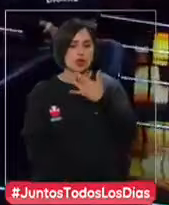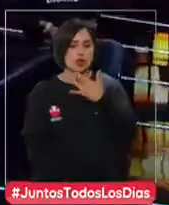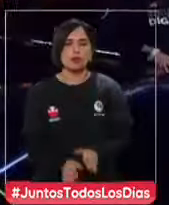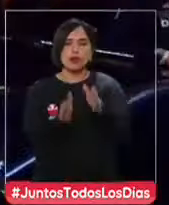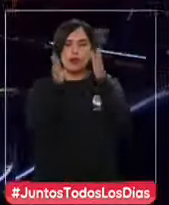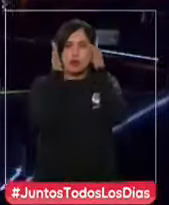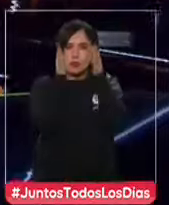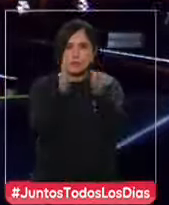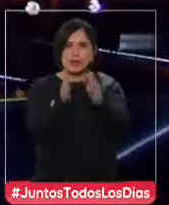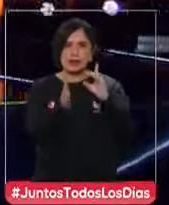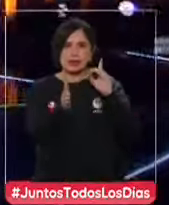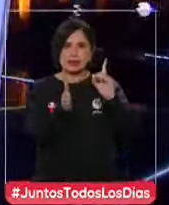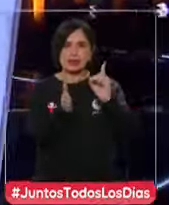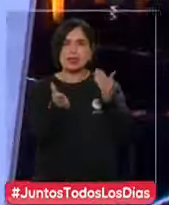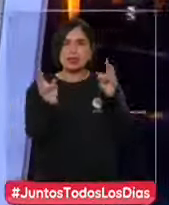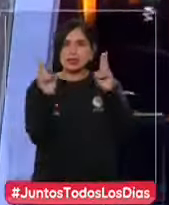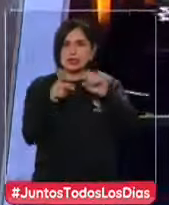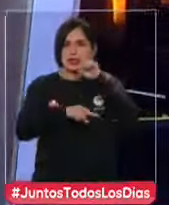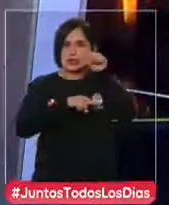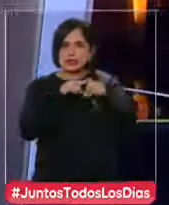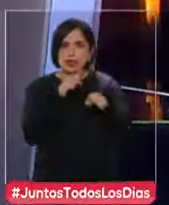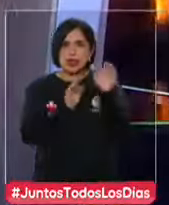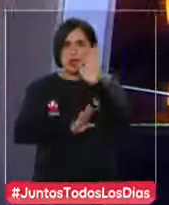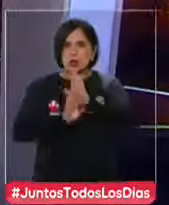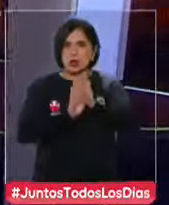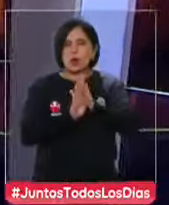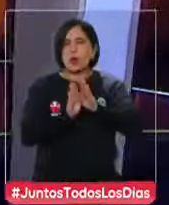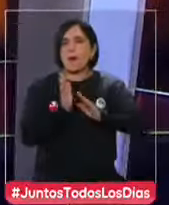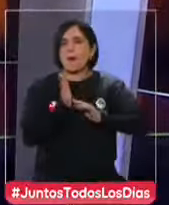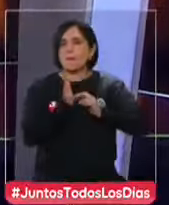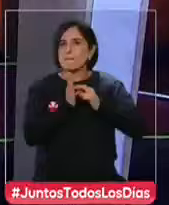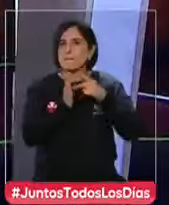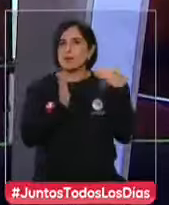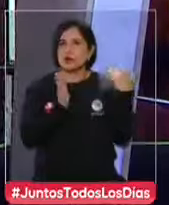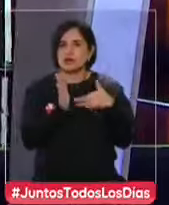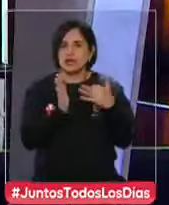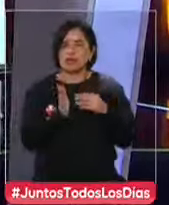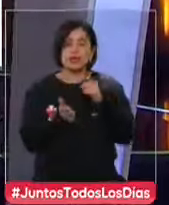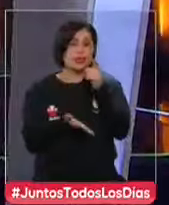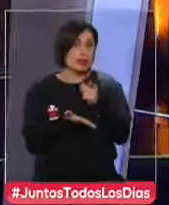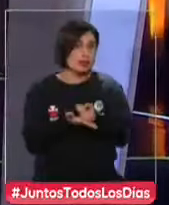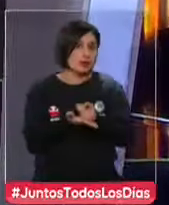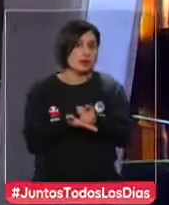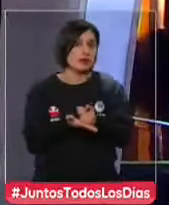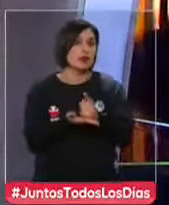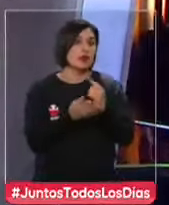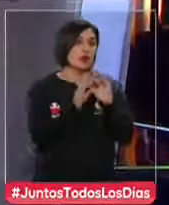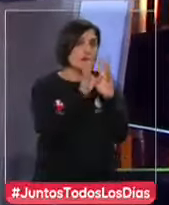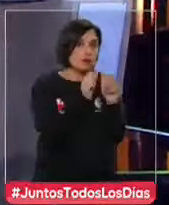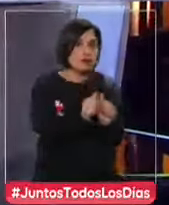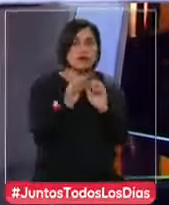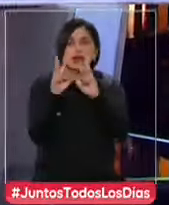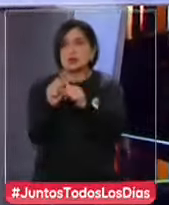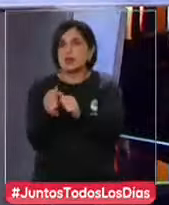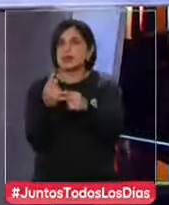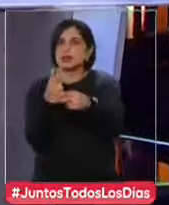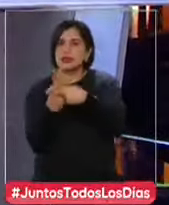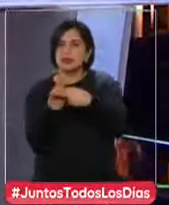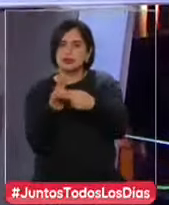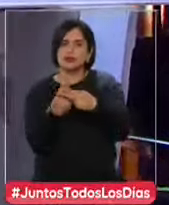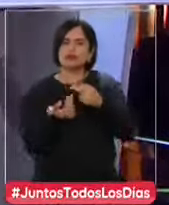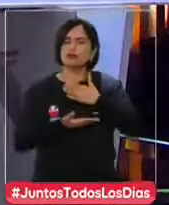Abordar desde la aceptación y el cuidado es un paso muy importante que debe hacer cada familia de la Teletón.